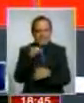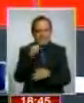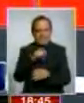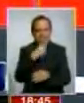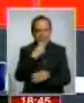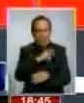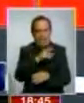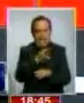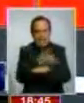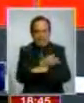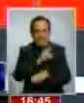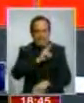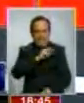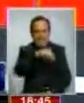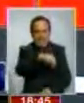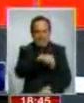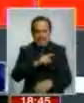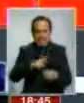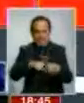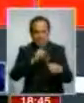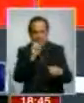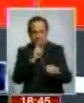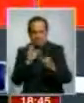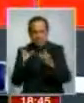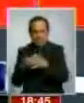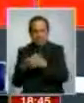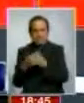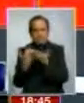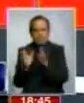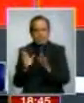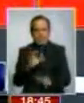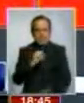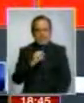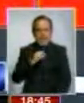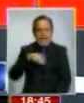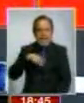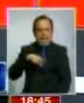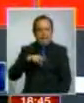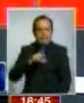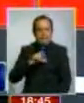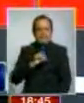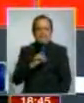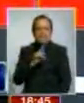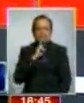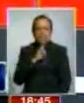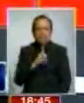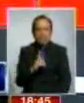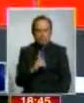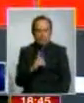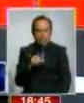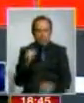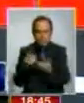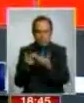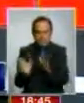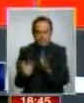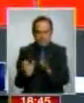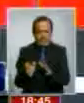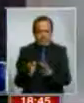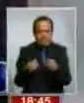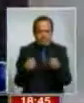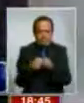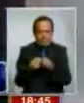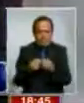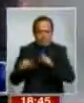y que efectivamente su partido es el que ha salido, si hablamos en estos términos, más terremoteado.